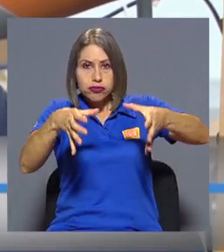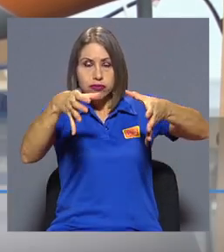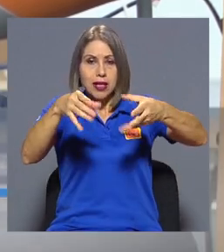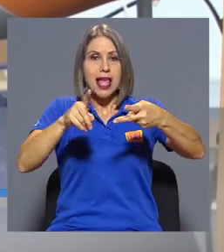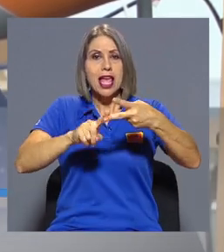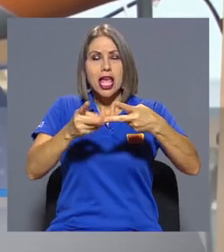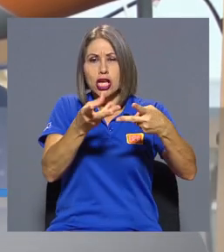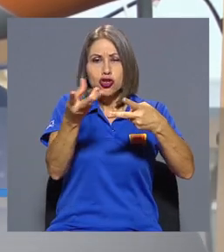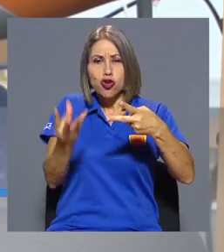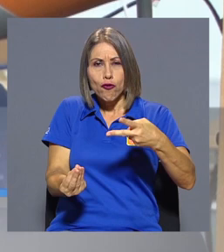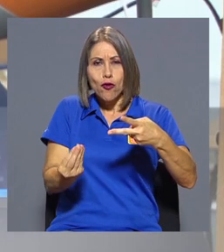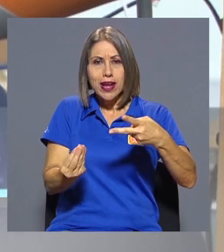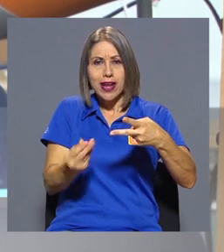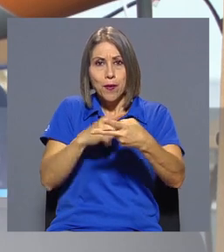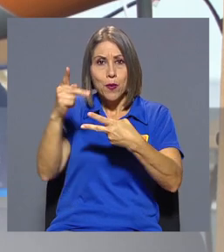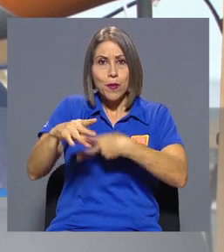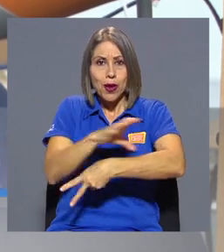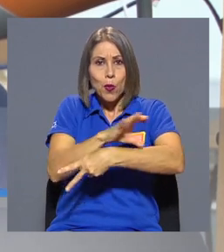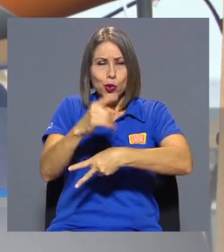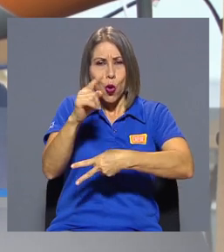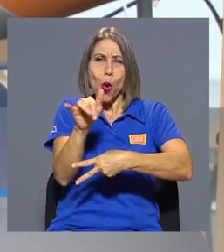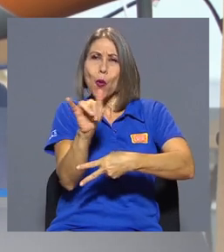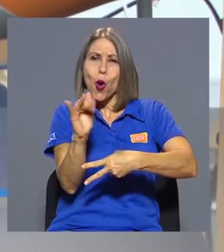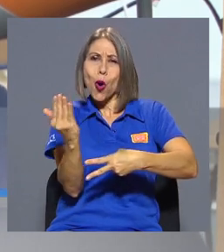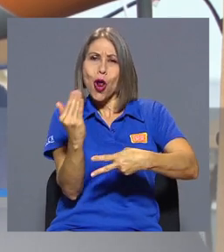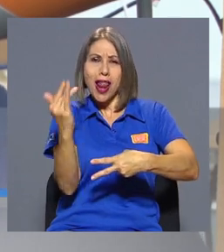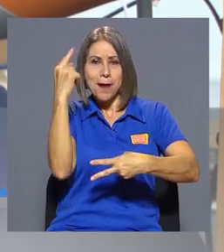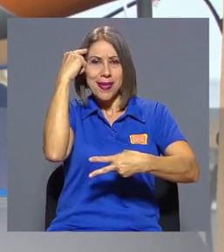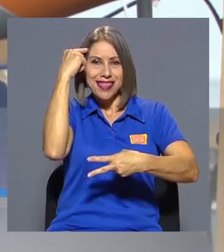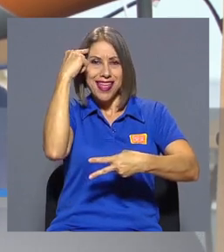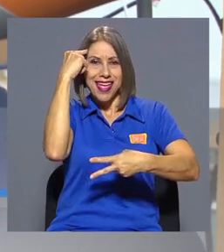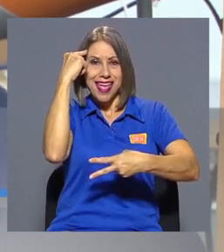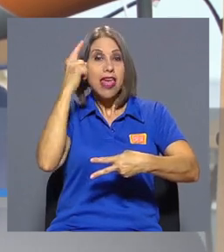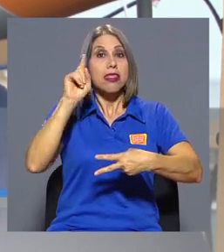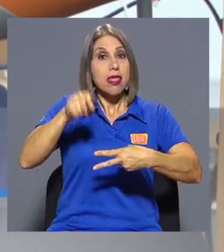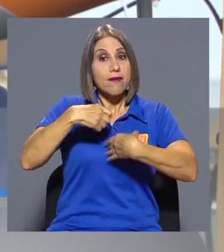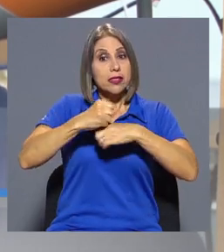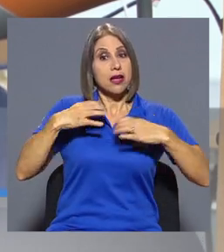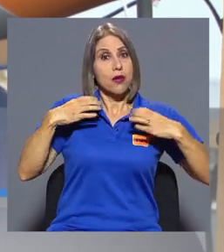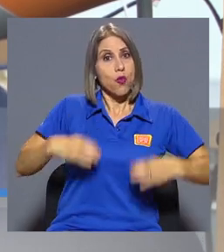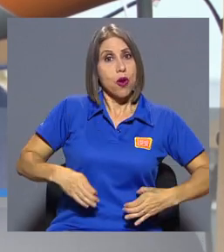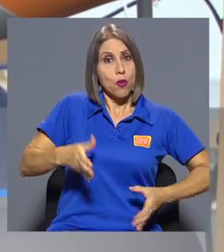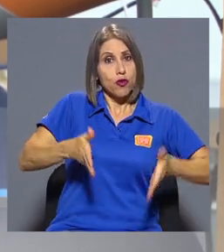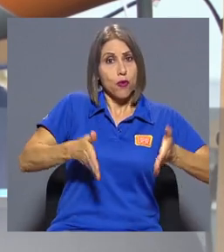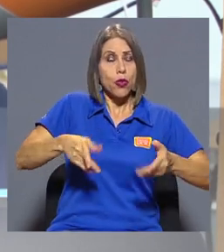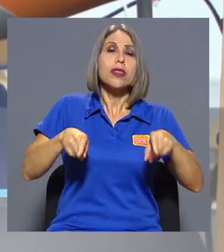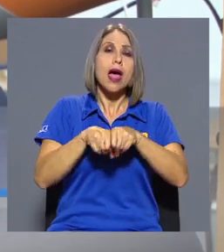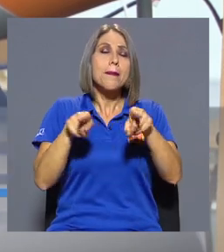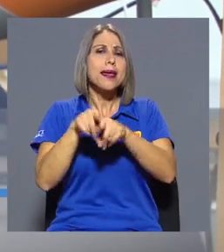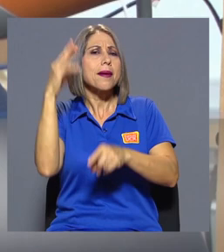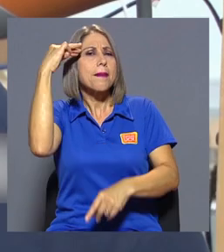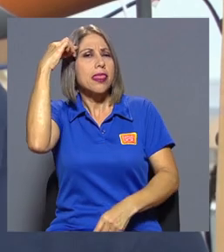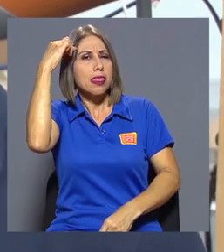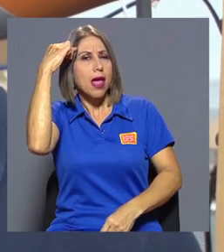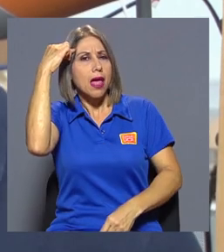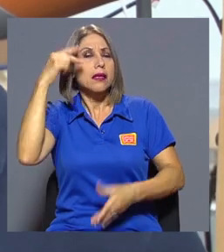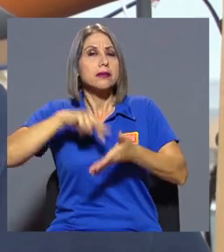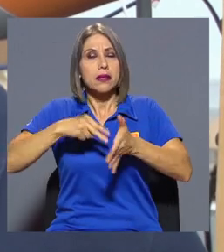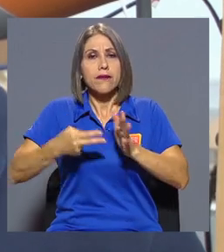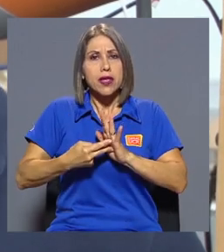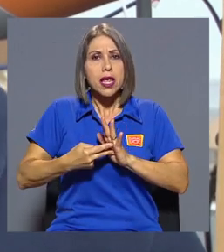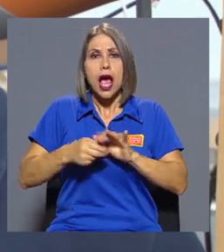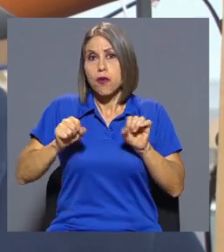parte de software, que es como la mente. Entonces, al igual que uno tiene que construirle el cuerpo al robot, también tiene que construirle una mente. Esa mente